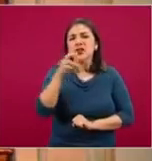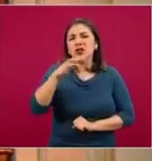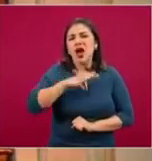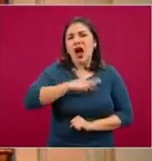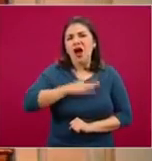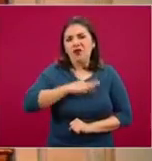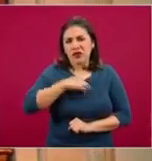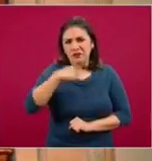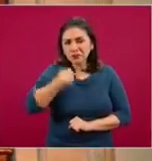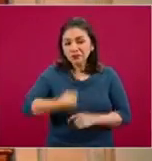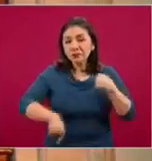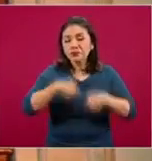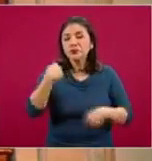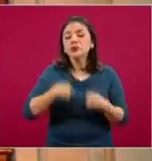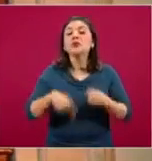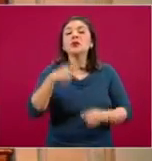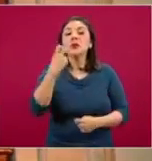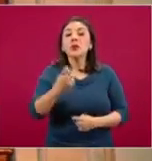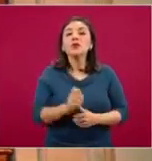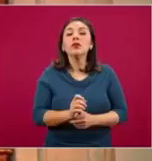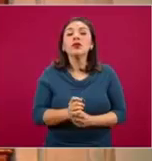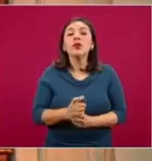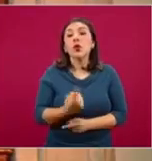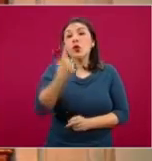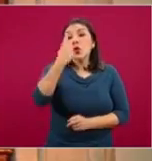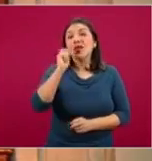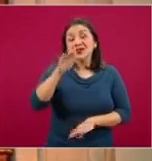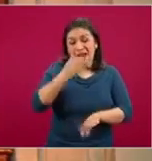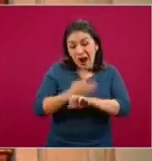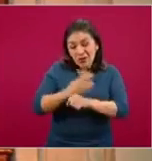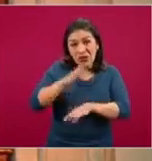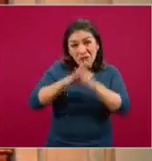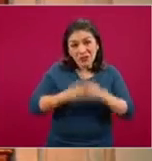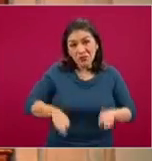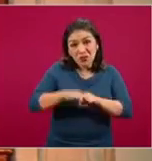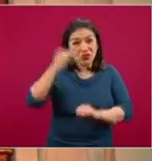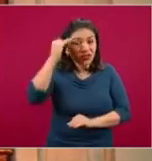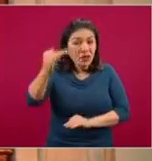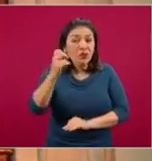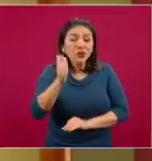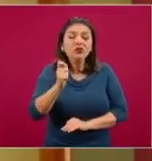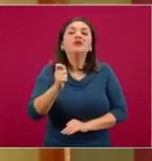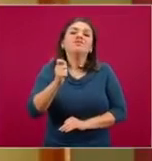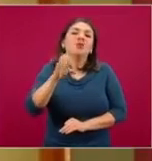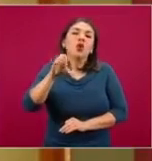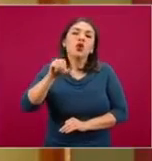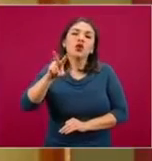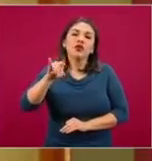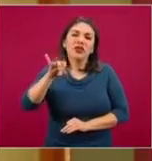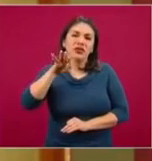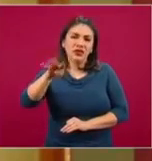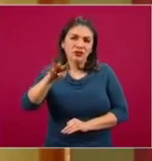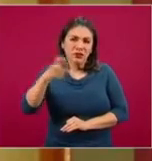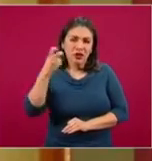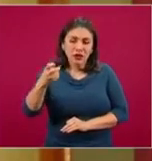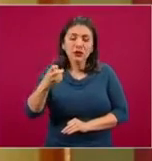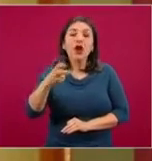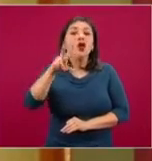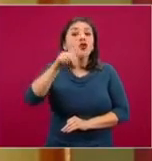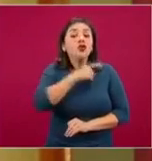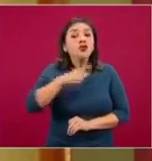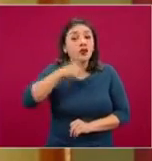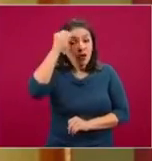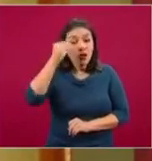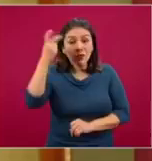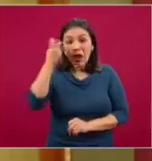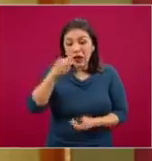respiratorias agudas, virales, una de ellas o la más importante en este momento, COVID-19, sin olvidar que en